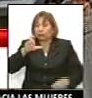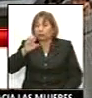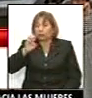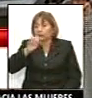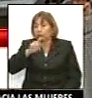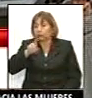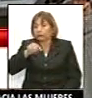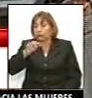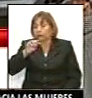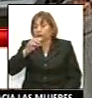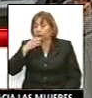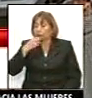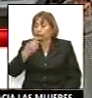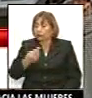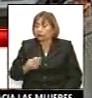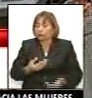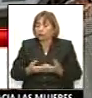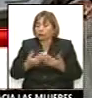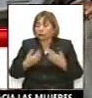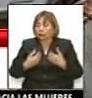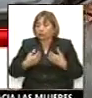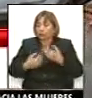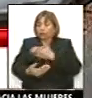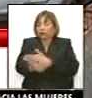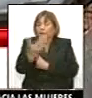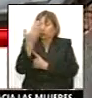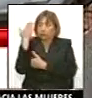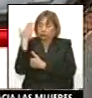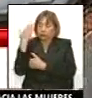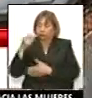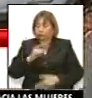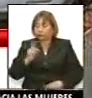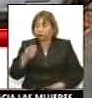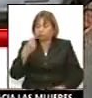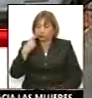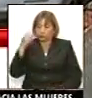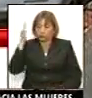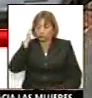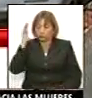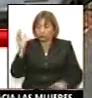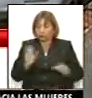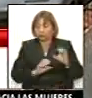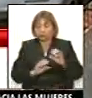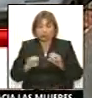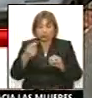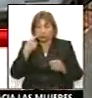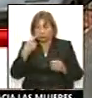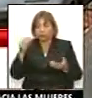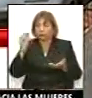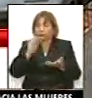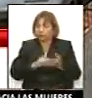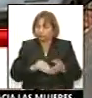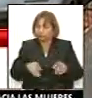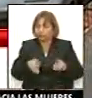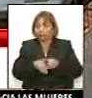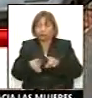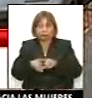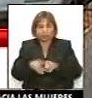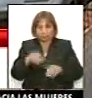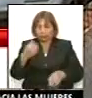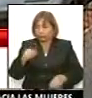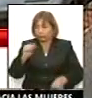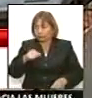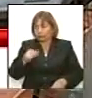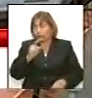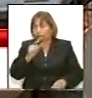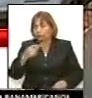Lezcano ha tenido una versión en la mañana diciendo que no conocía los hechos, luego el mismo día diciendo que sí, pero que no